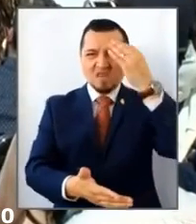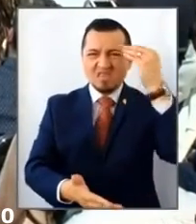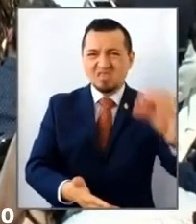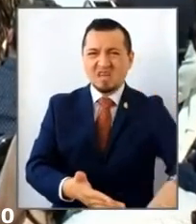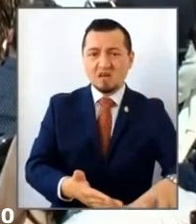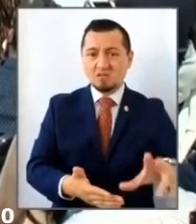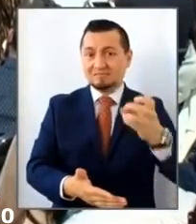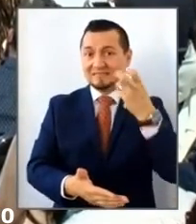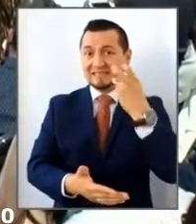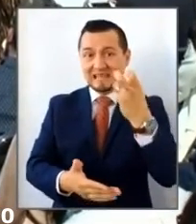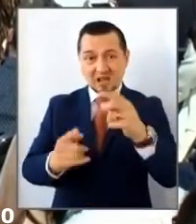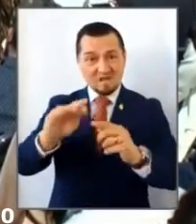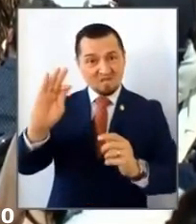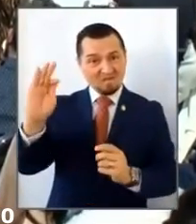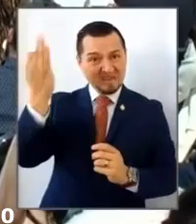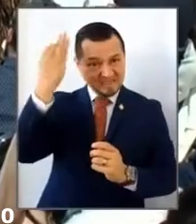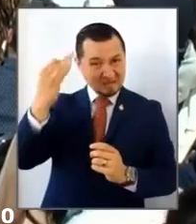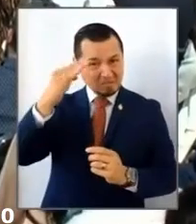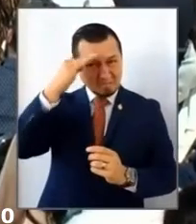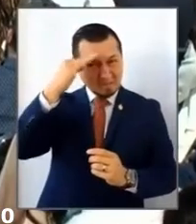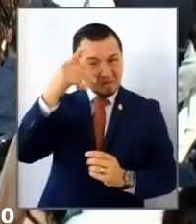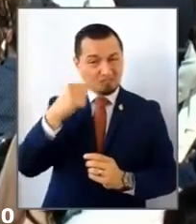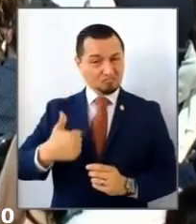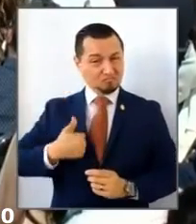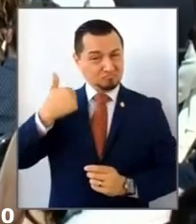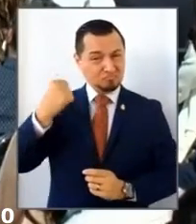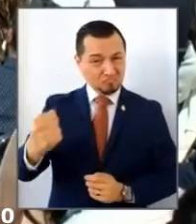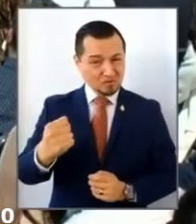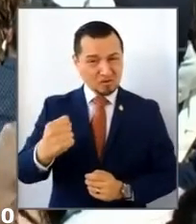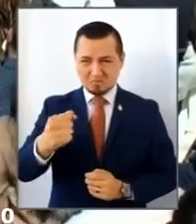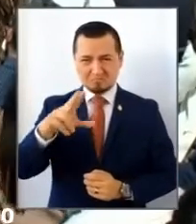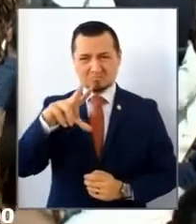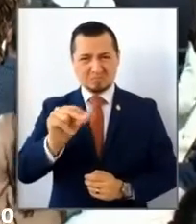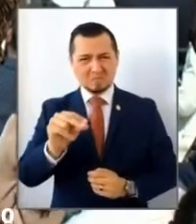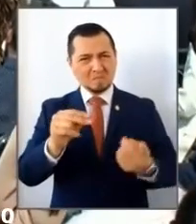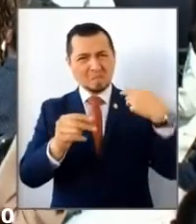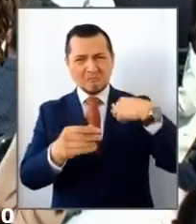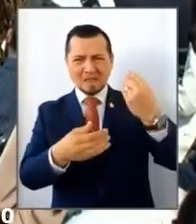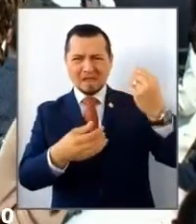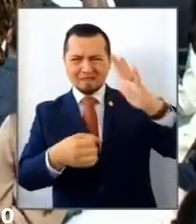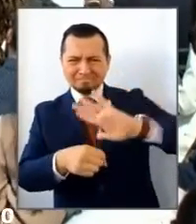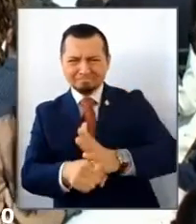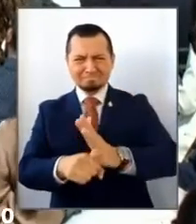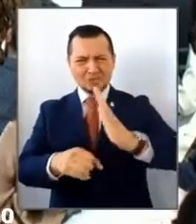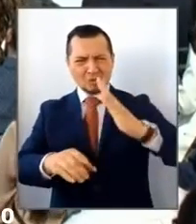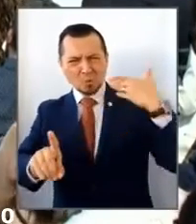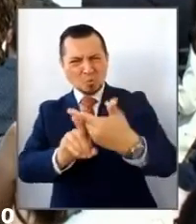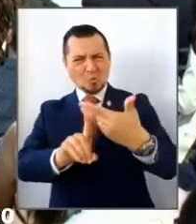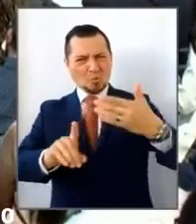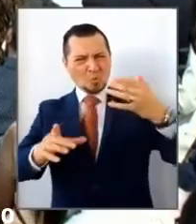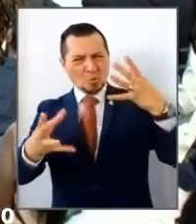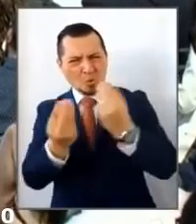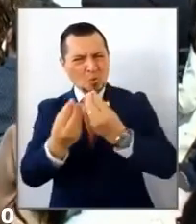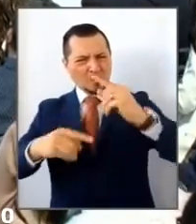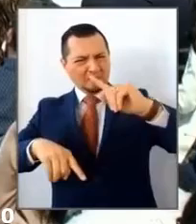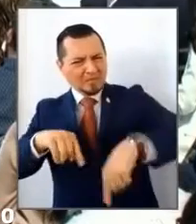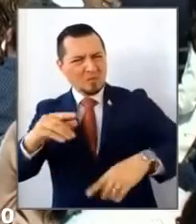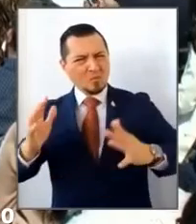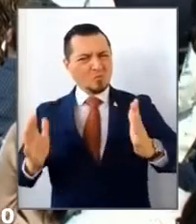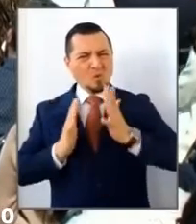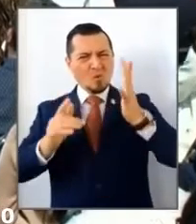federación cuando el gobierno de la República nos ignora, nos ataca, nos insulta y nos quita lo que nos